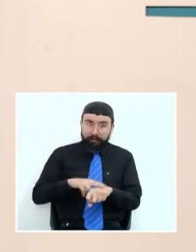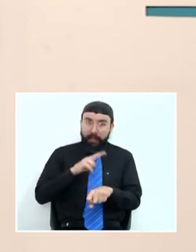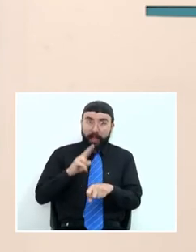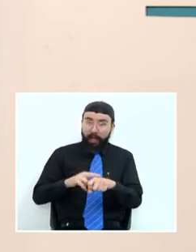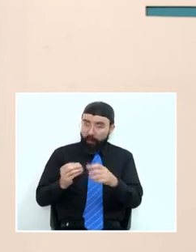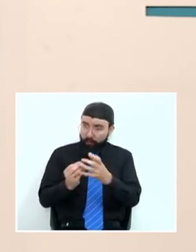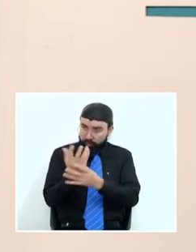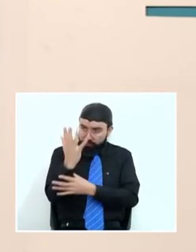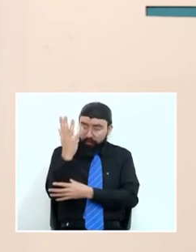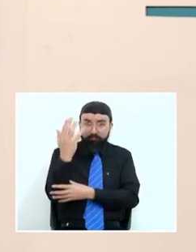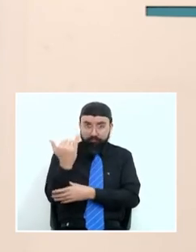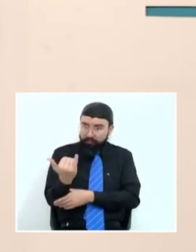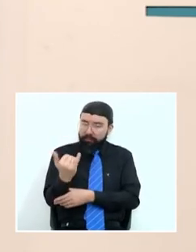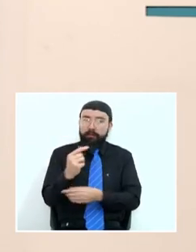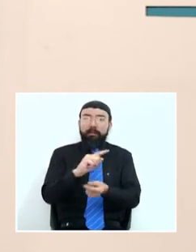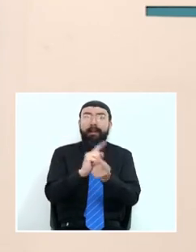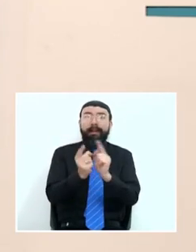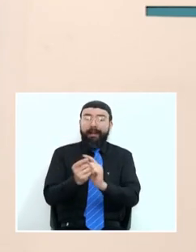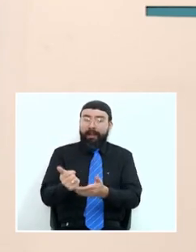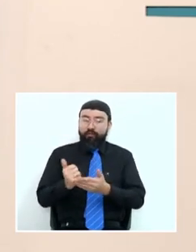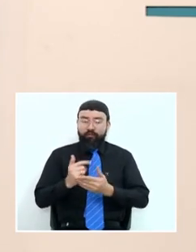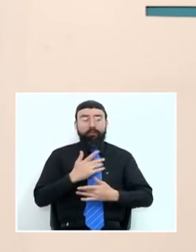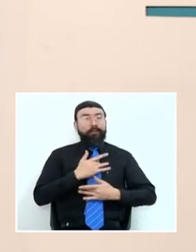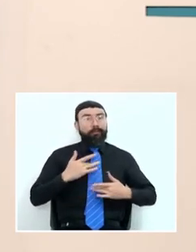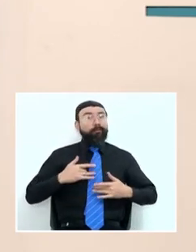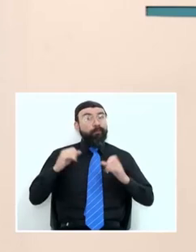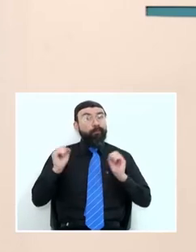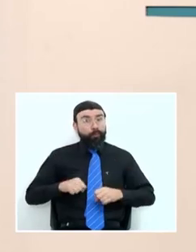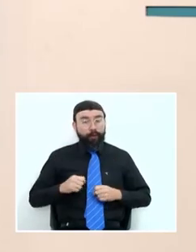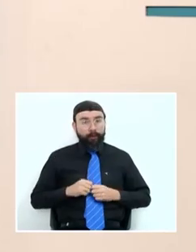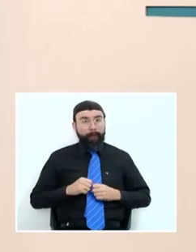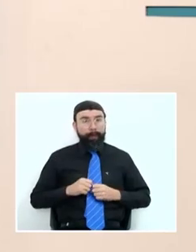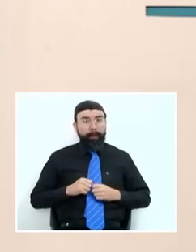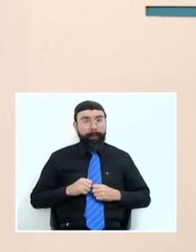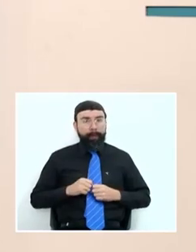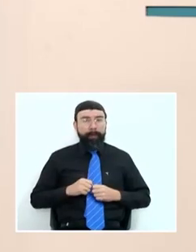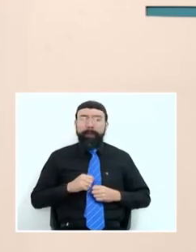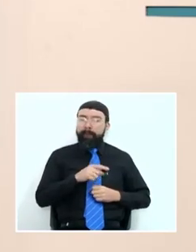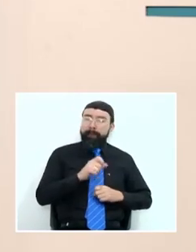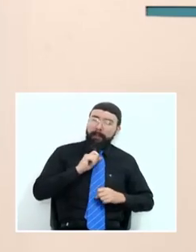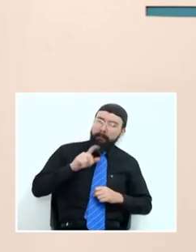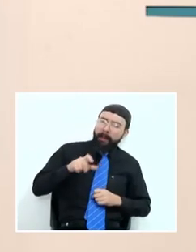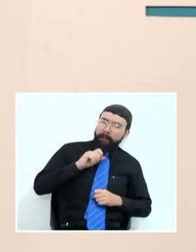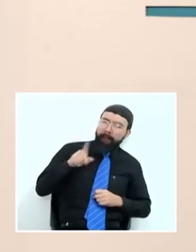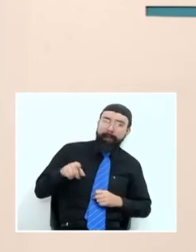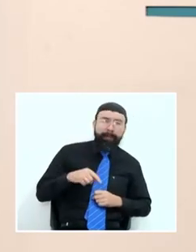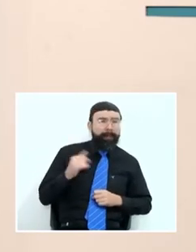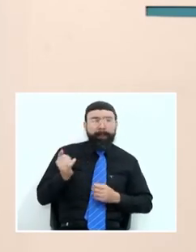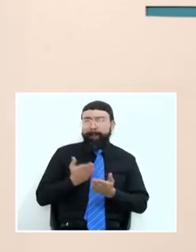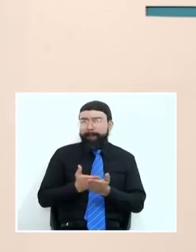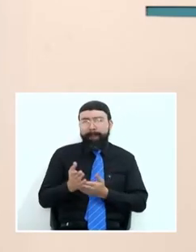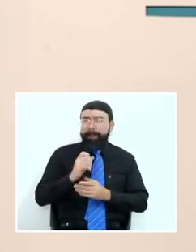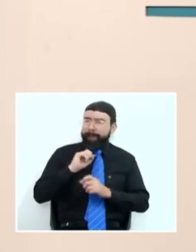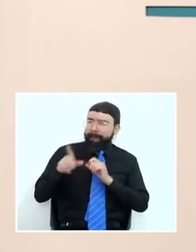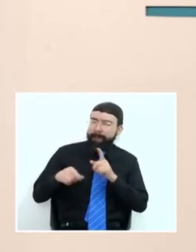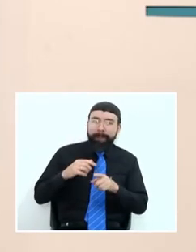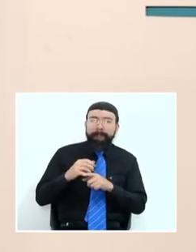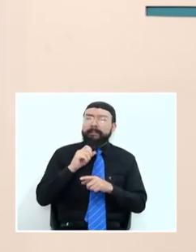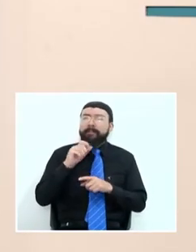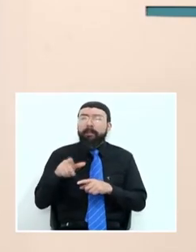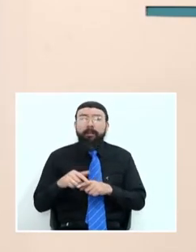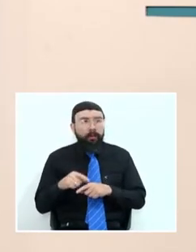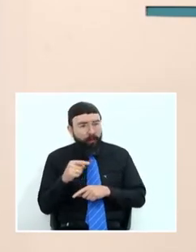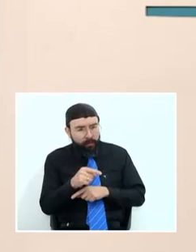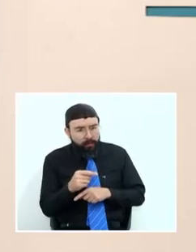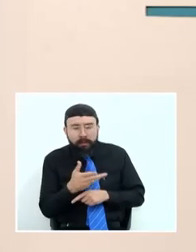ideal para tu salud. Pero hay otra inquietud muy grande y están preguntas acá permanentes y es, ¿cuáles de las